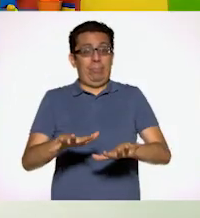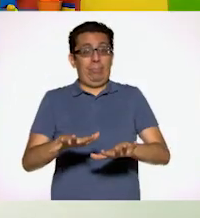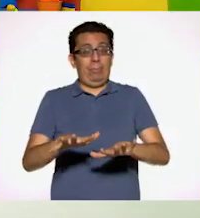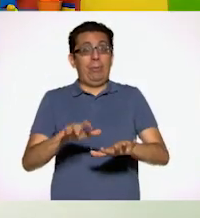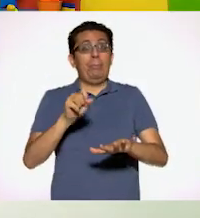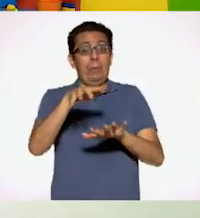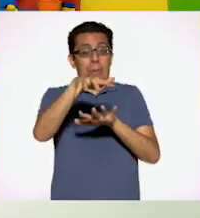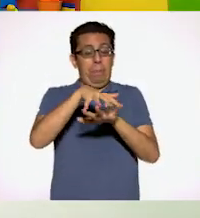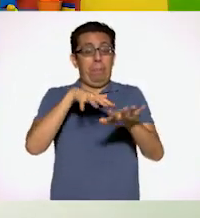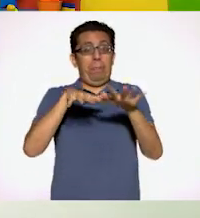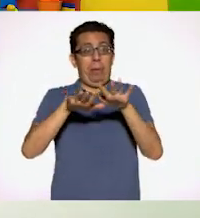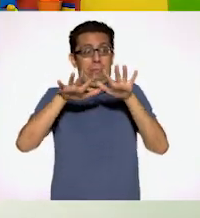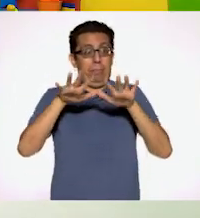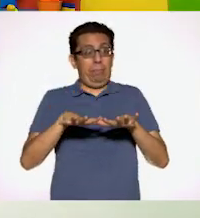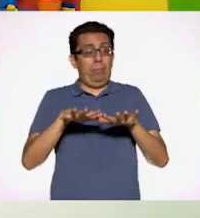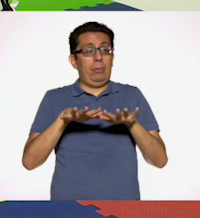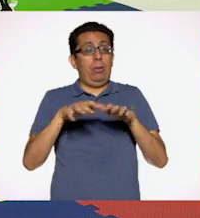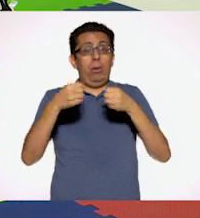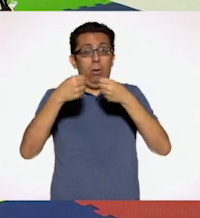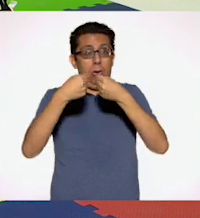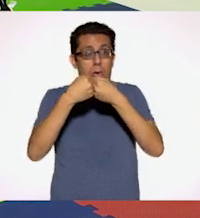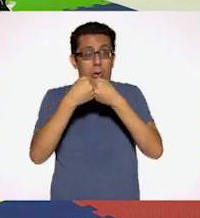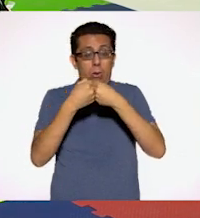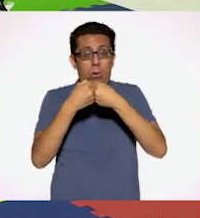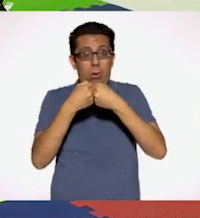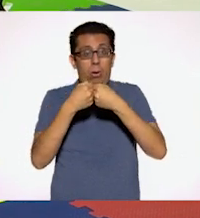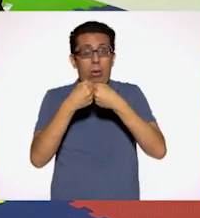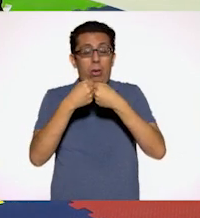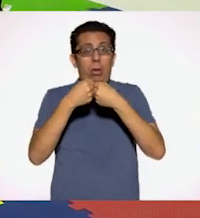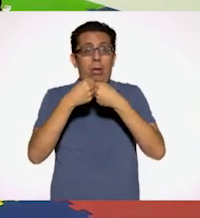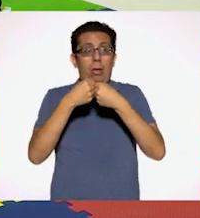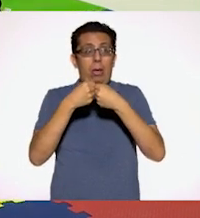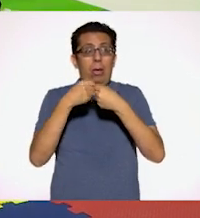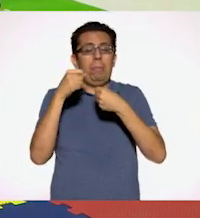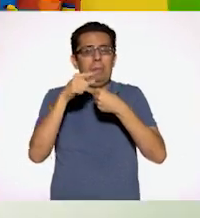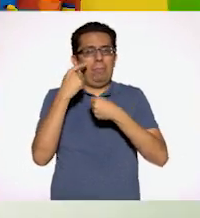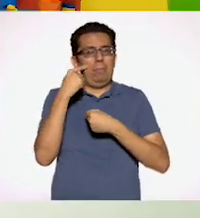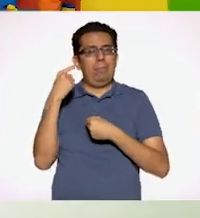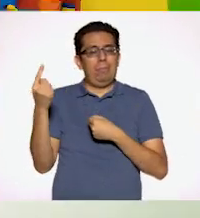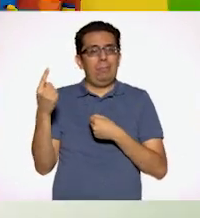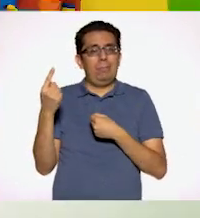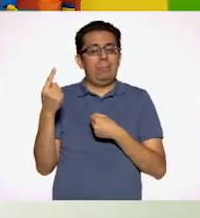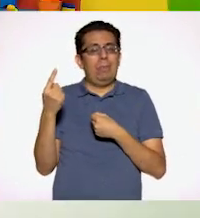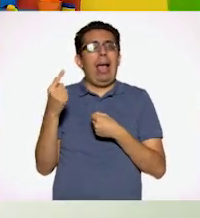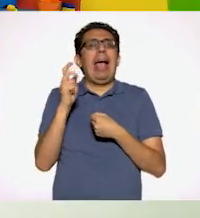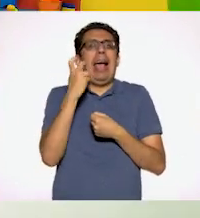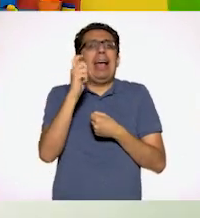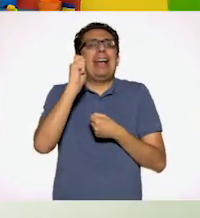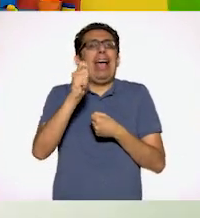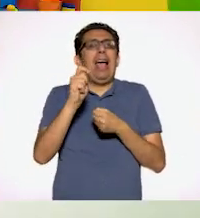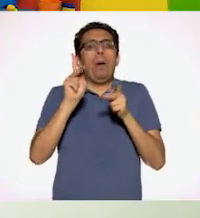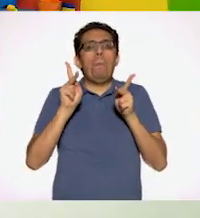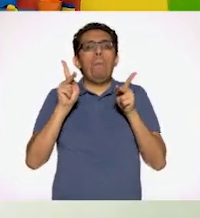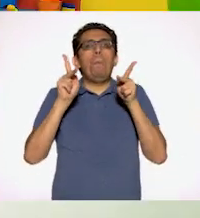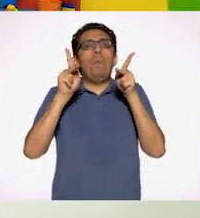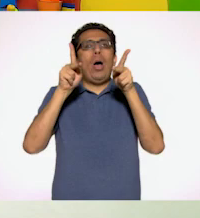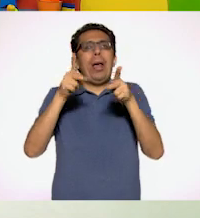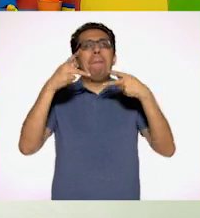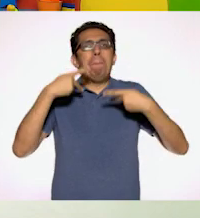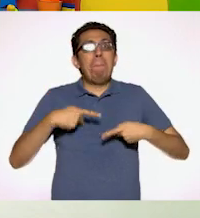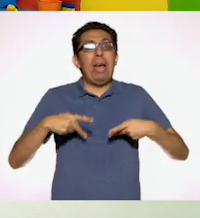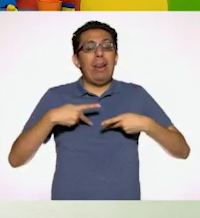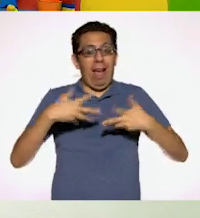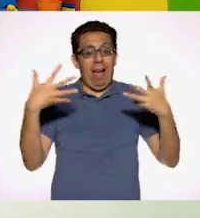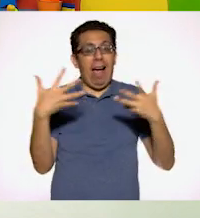piso, levanto las rodillas, bajo la cabeza y este es un puente humano. ¡Es verdad! ¡Es un